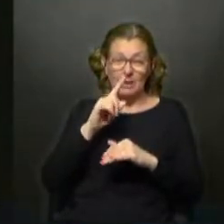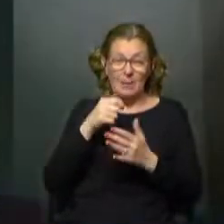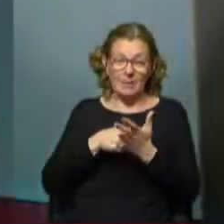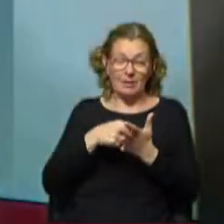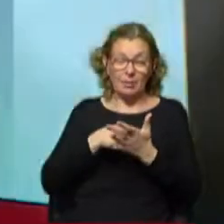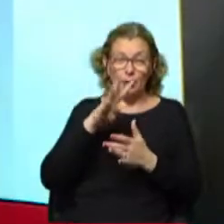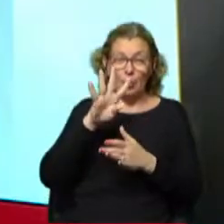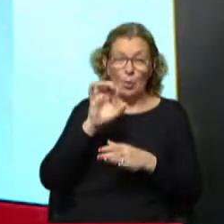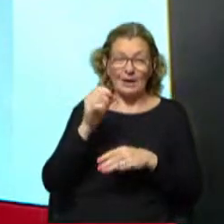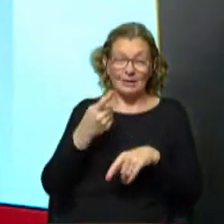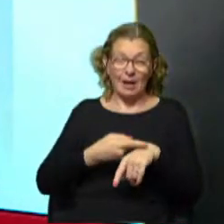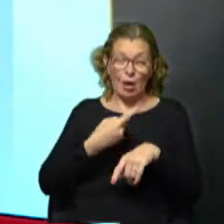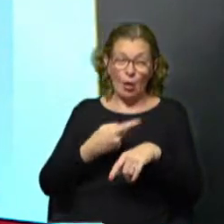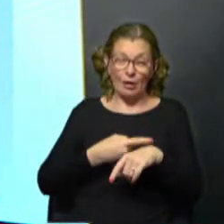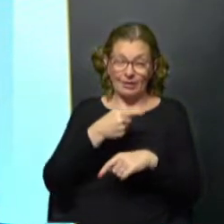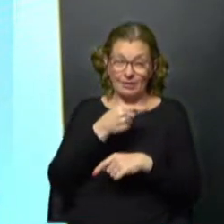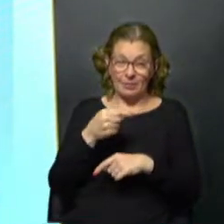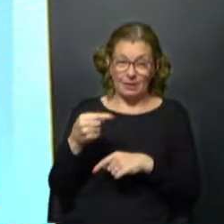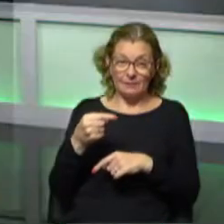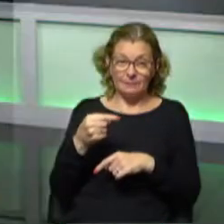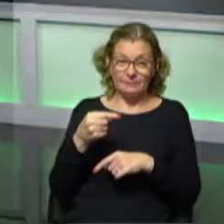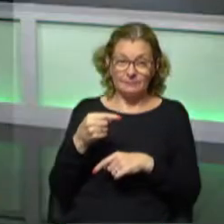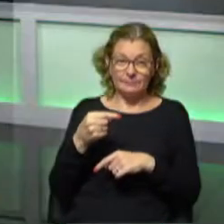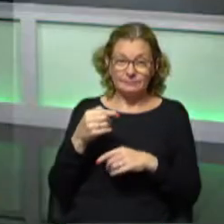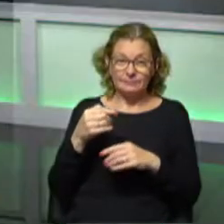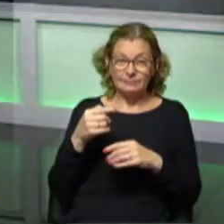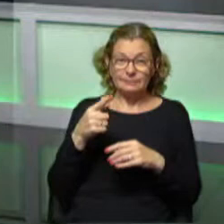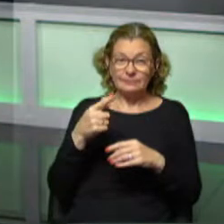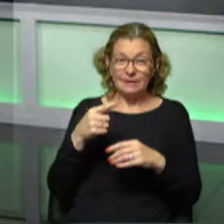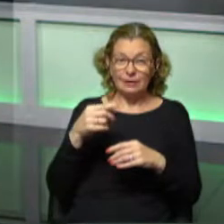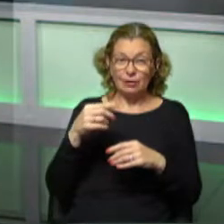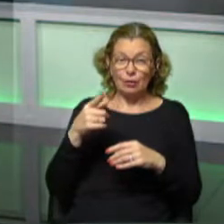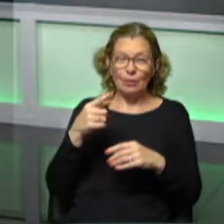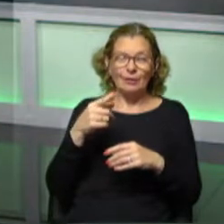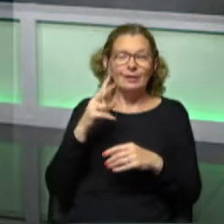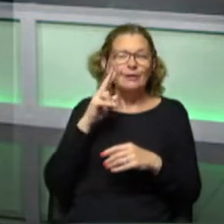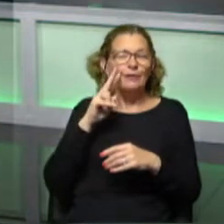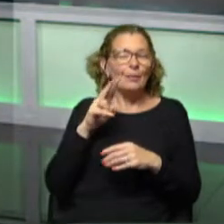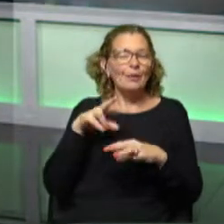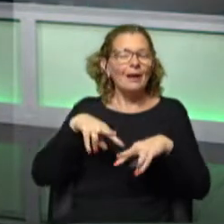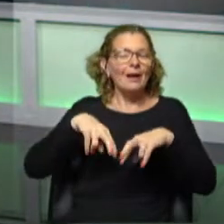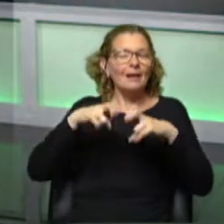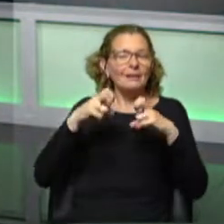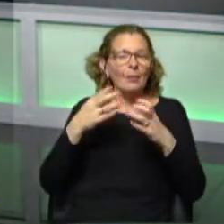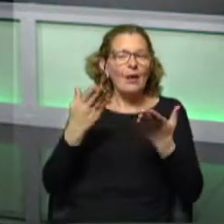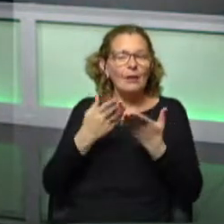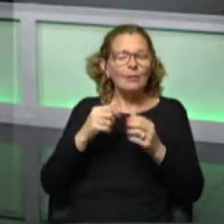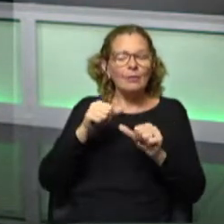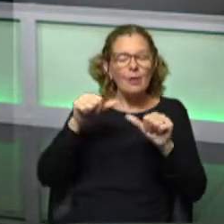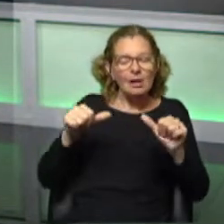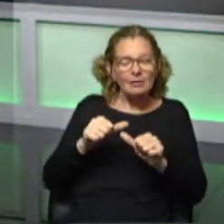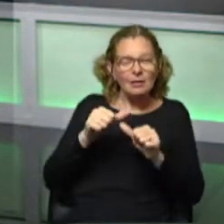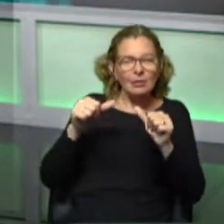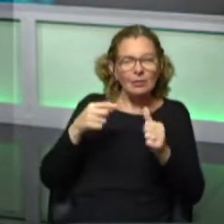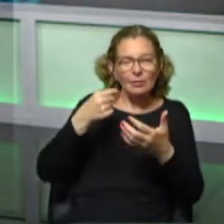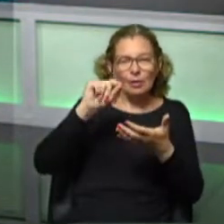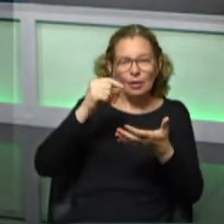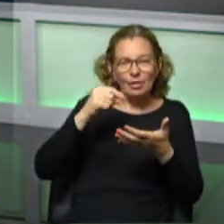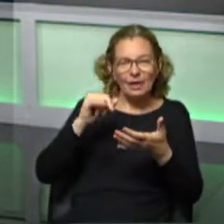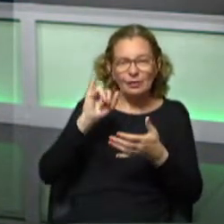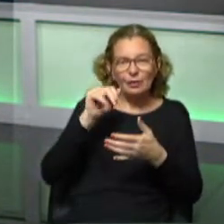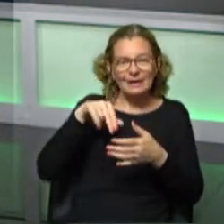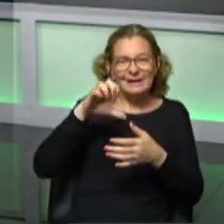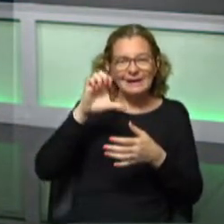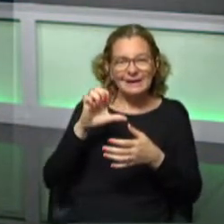40 horas semanales Y esta es la parte que tiene que ver con el nivel salarial pero si nosotros analizamos y eso es algo que venimos haciendo porque los datos de línea así